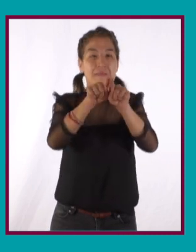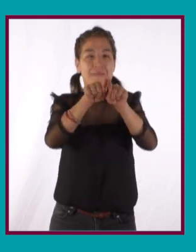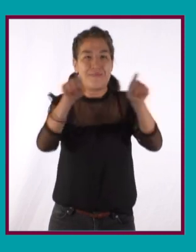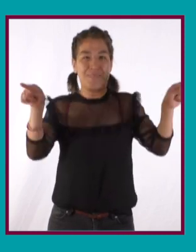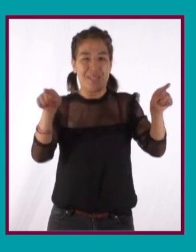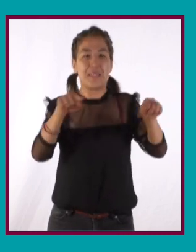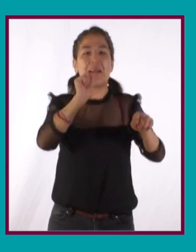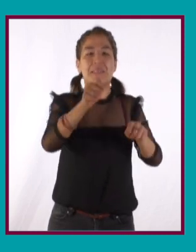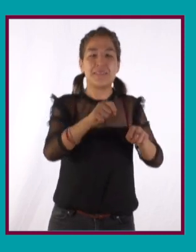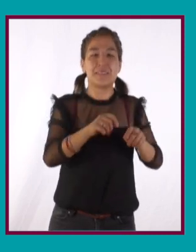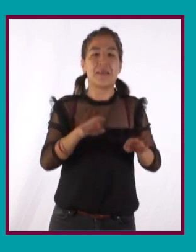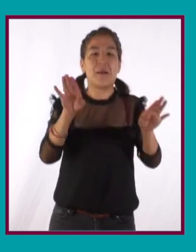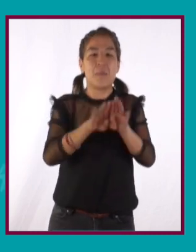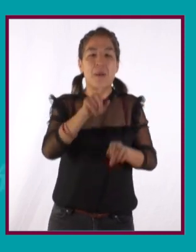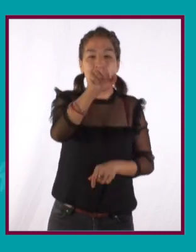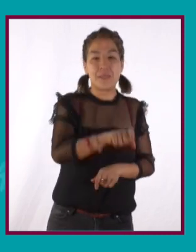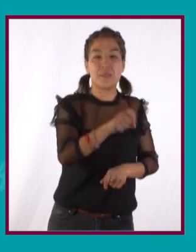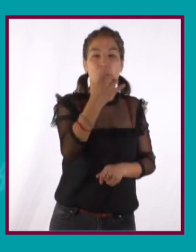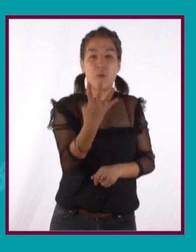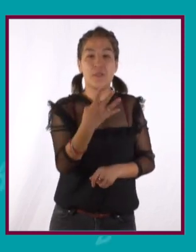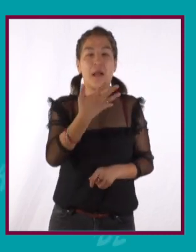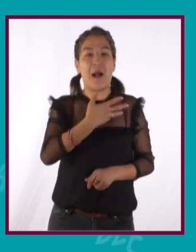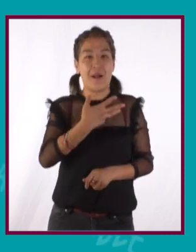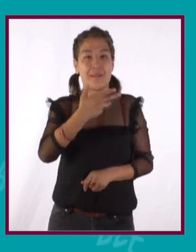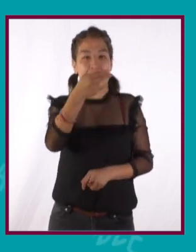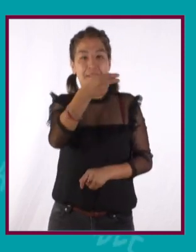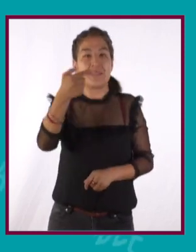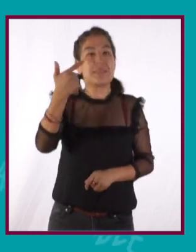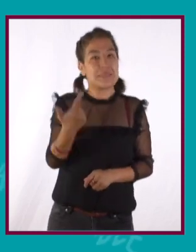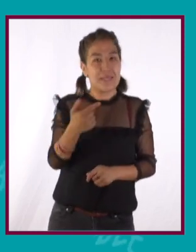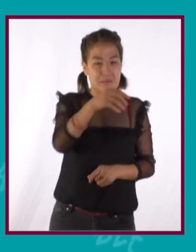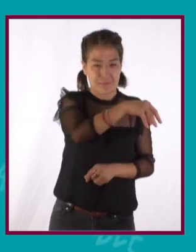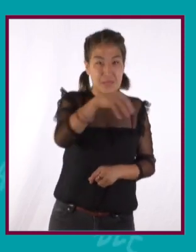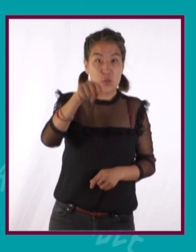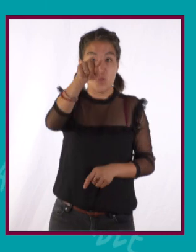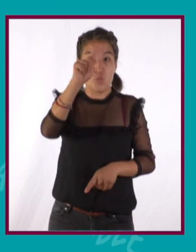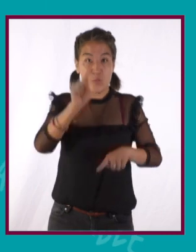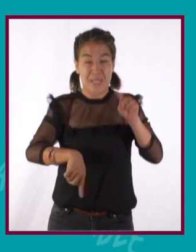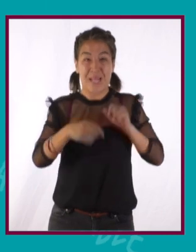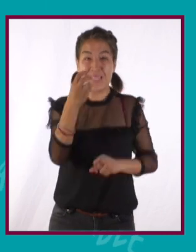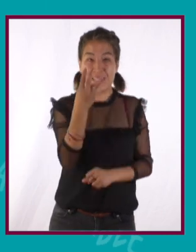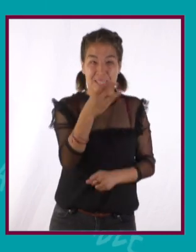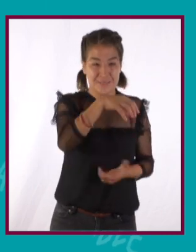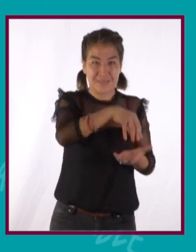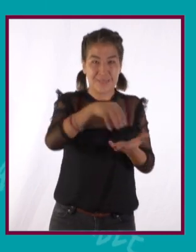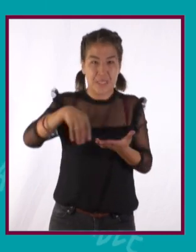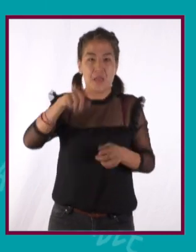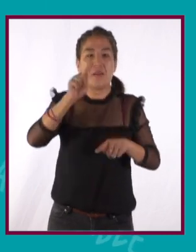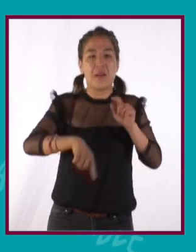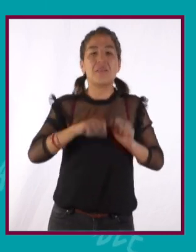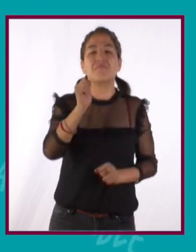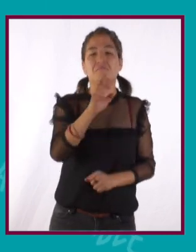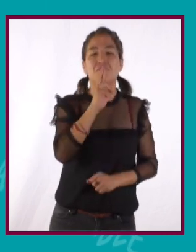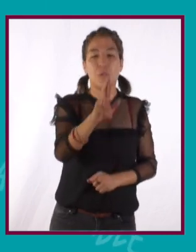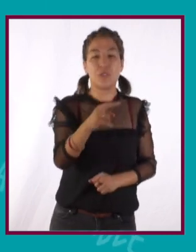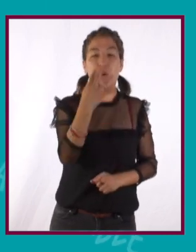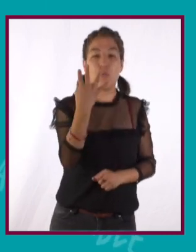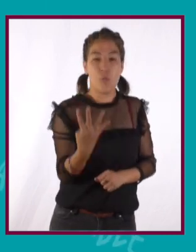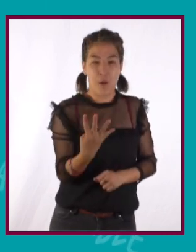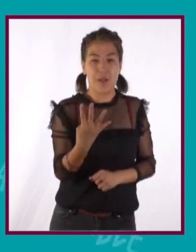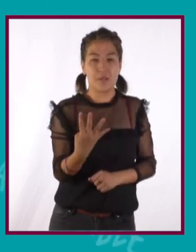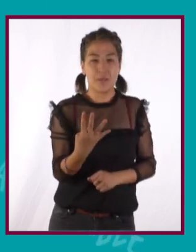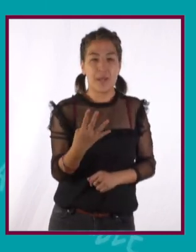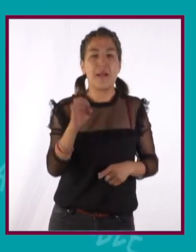fila, es decir, X subíndice 4, tiene 7 fichas y se le quitan 3, entonces tenemos una resultante de